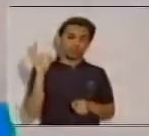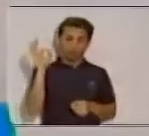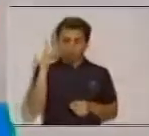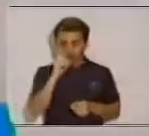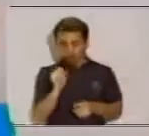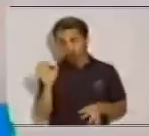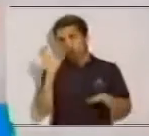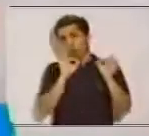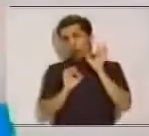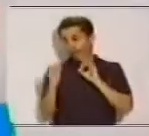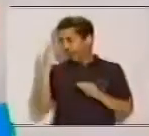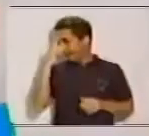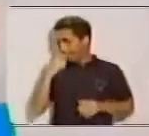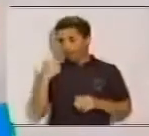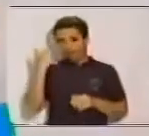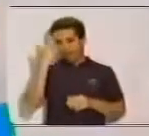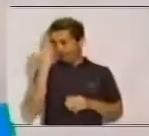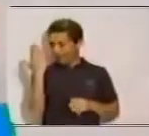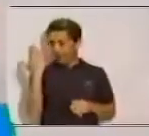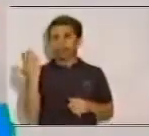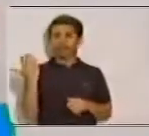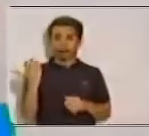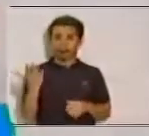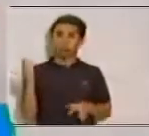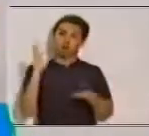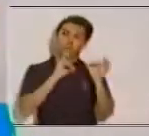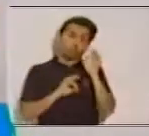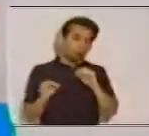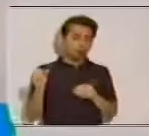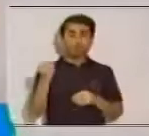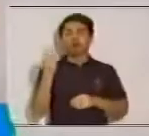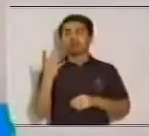¿O cuántos lados tiene, como le llamamos comúnmente?